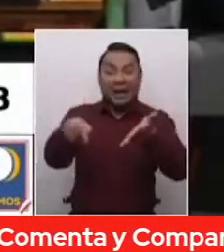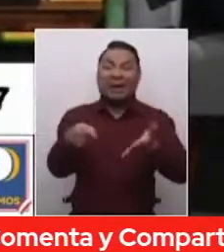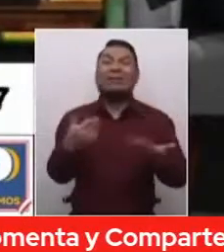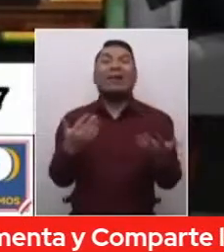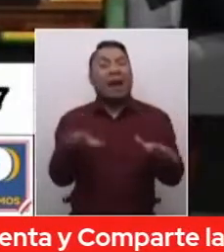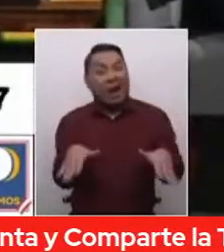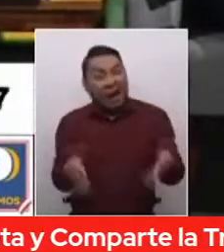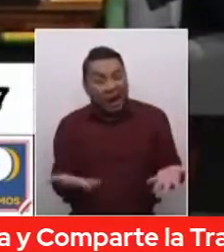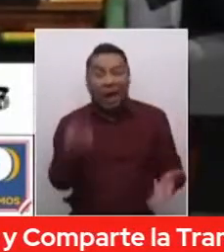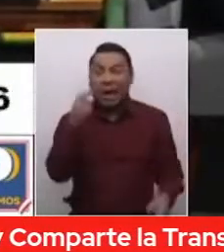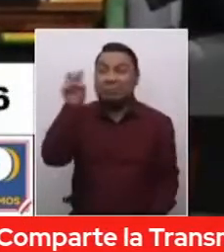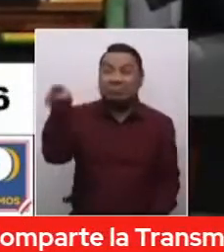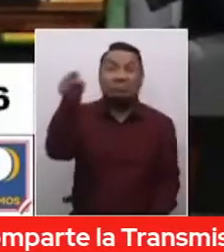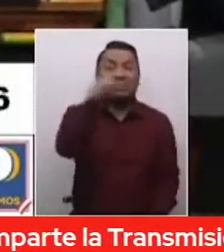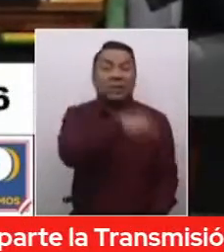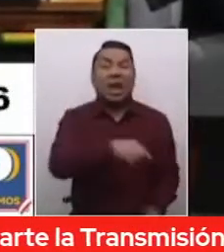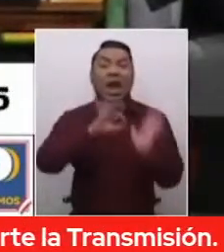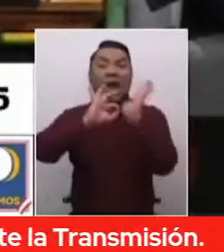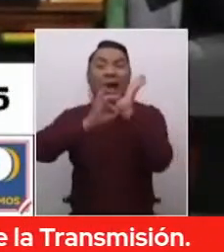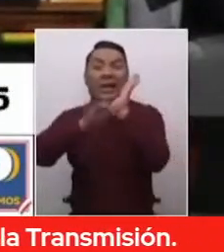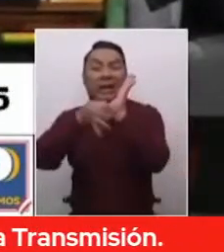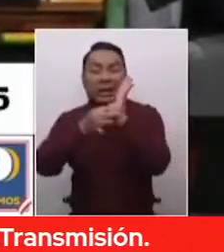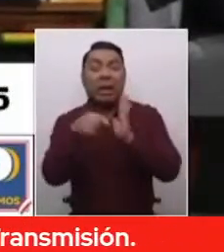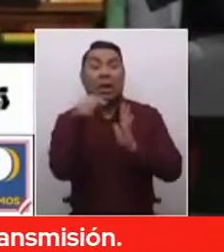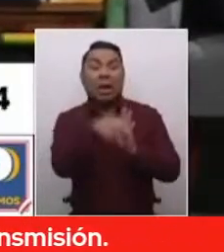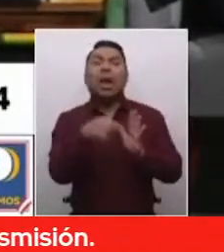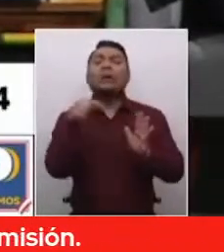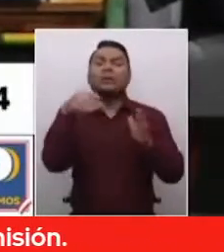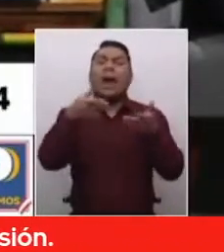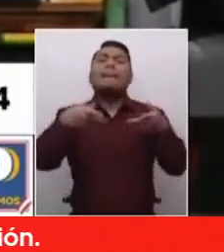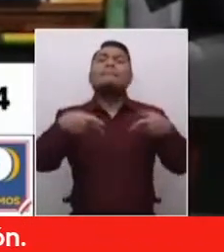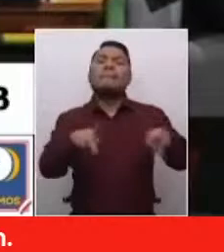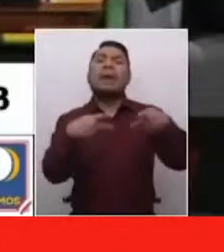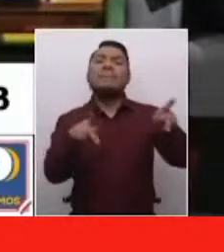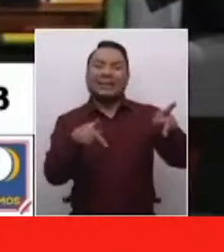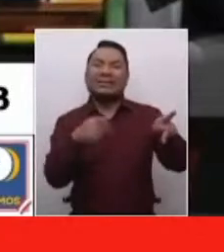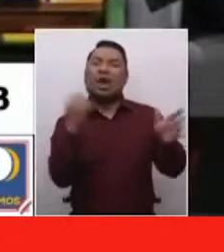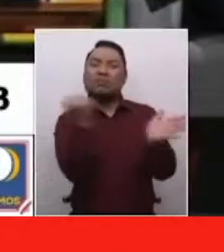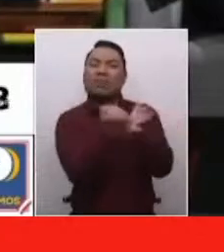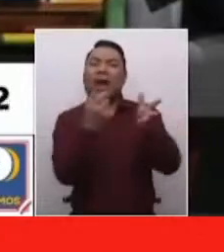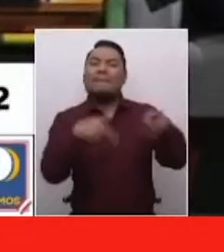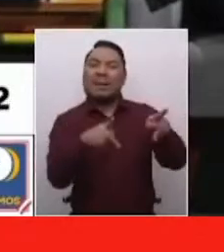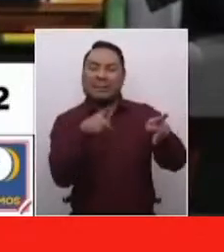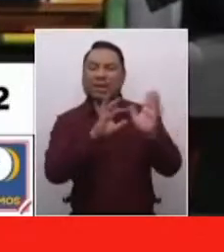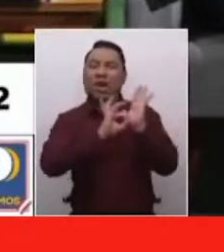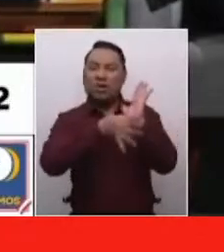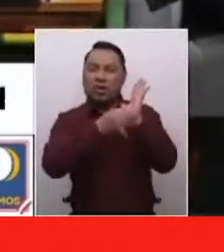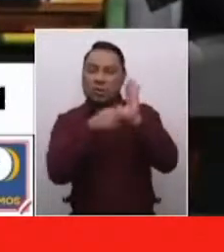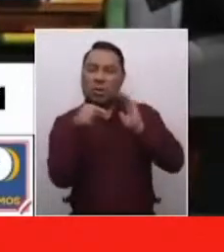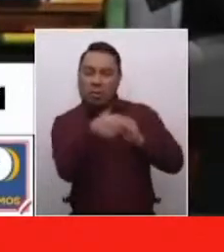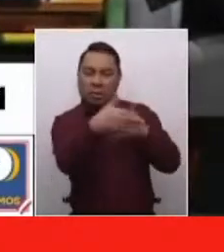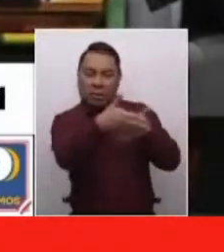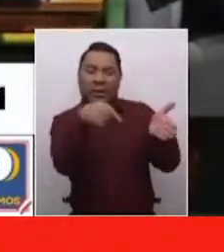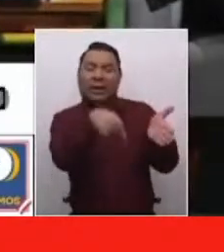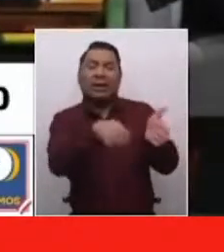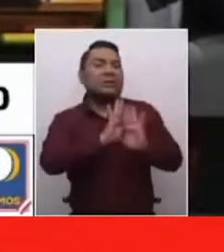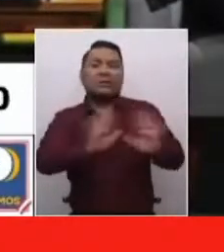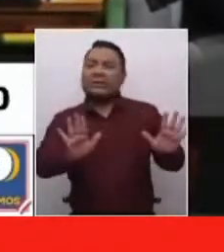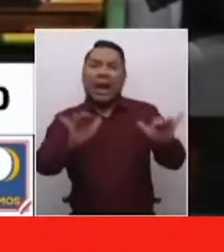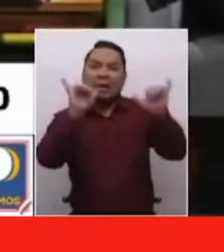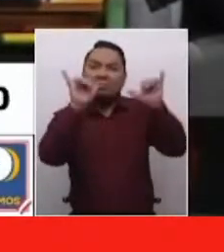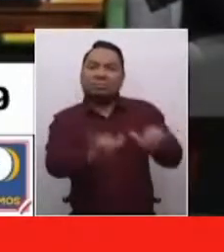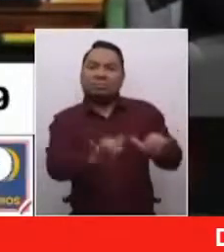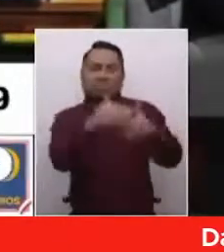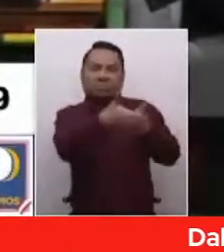o existen prostíbulos que tienen todos los permisos del Ejecutivo para ejercer, ya se han quedado en lugares